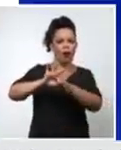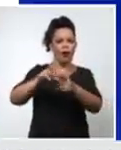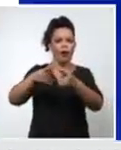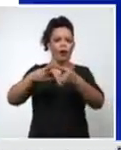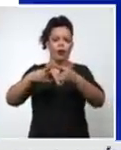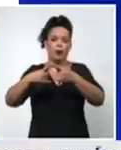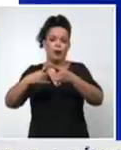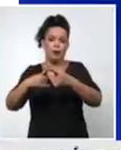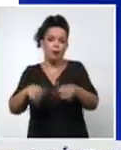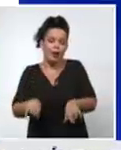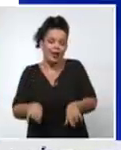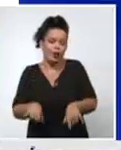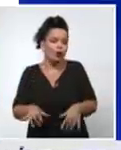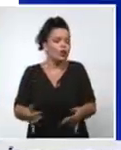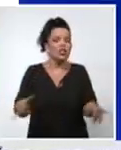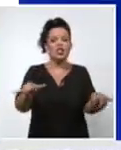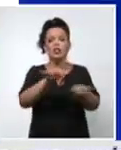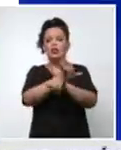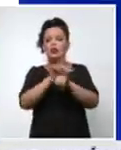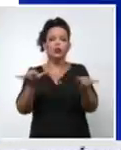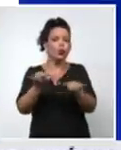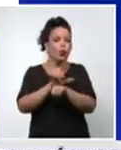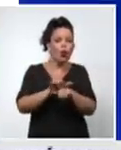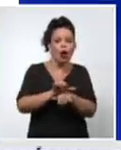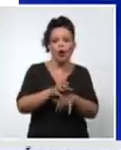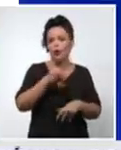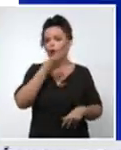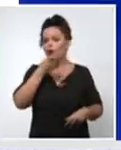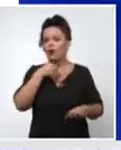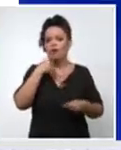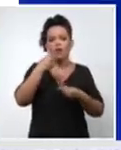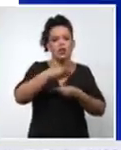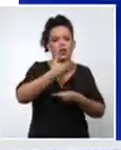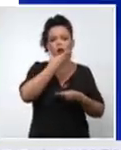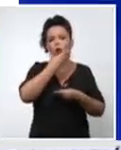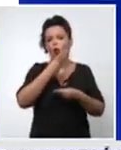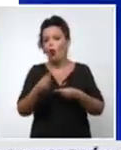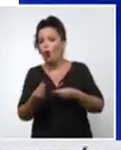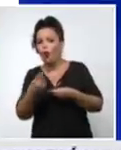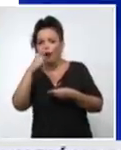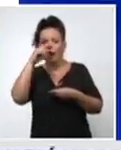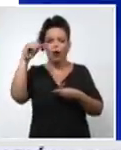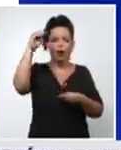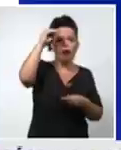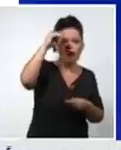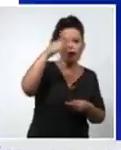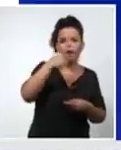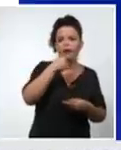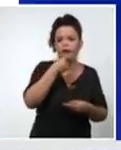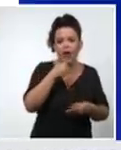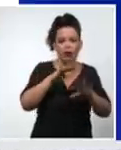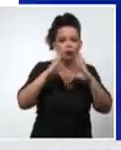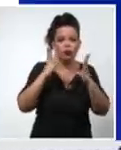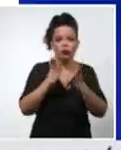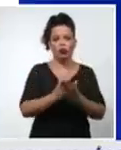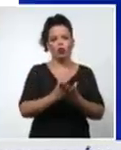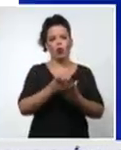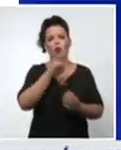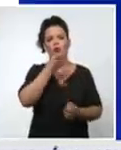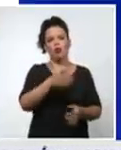todas formas hay de todas las edades. Y es cierto que en las últimas